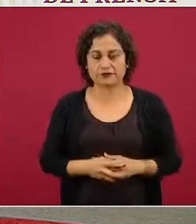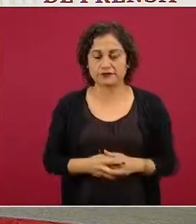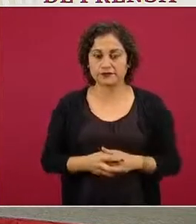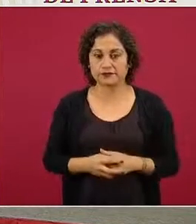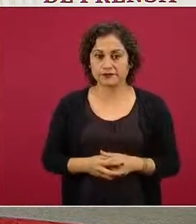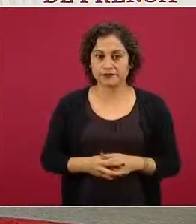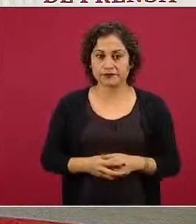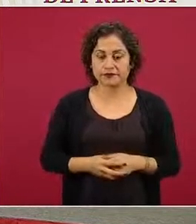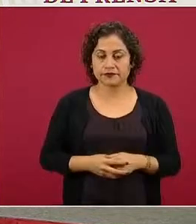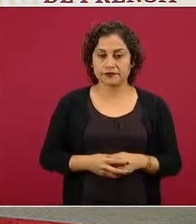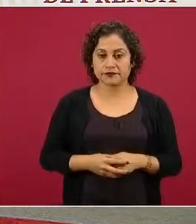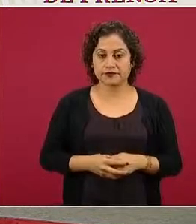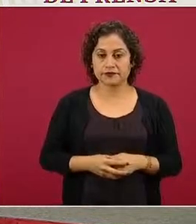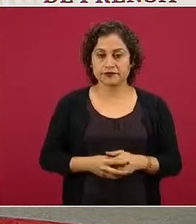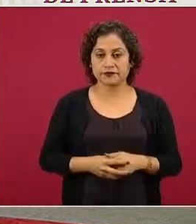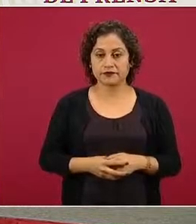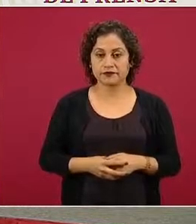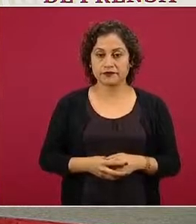estimadas.